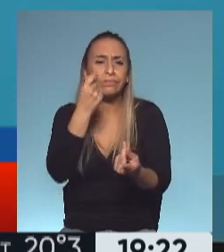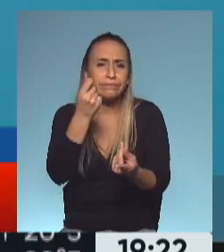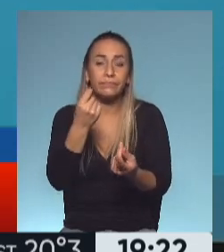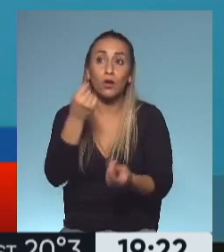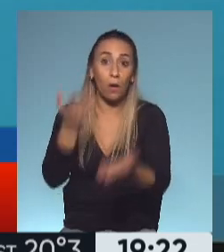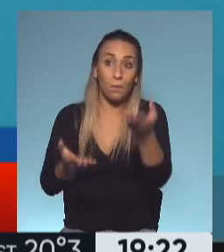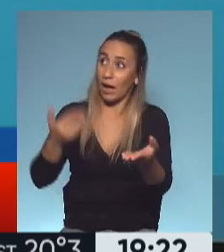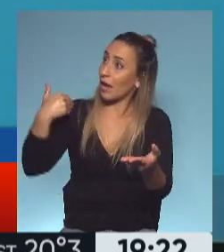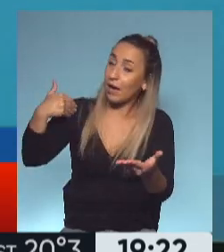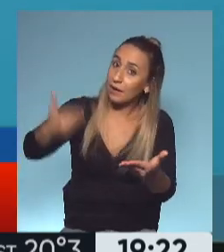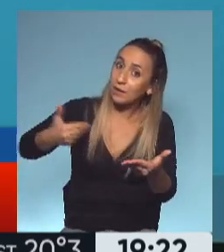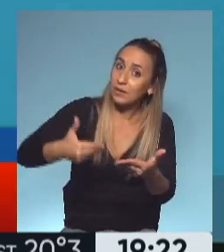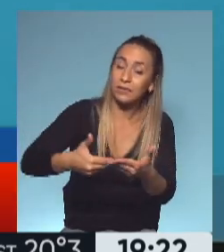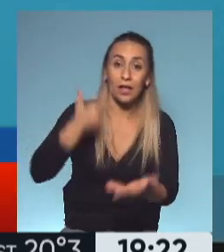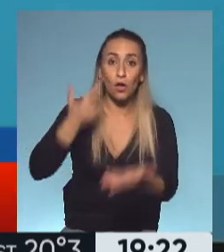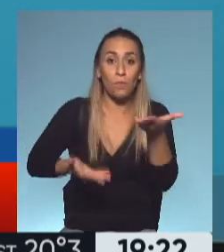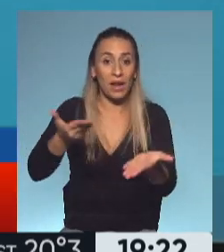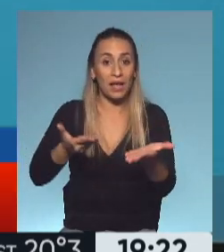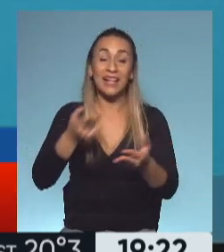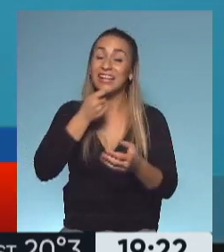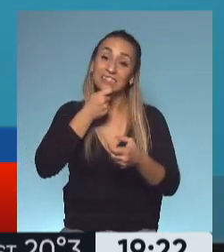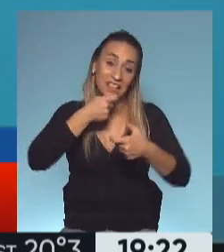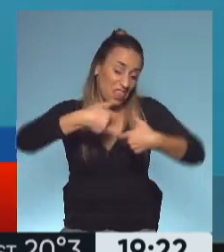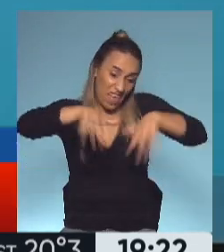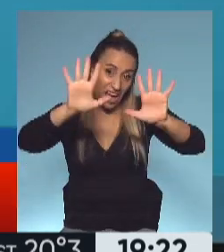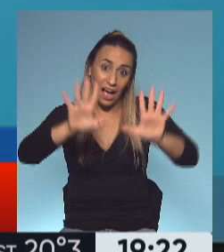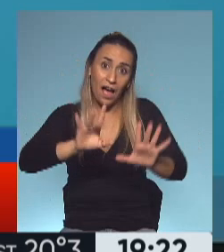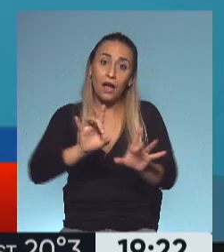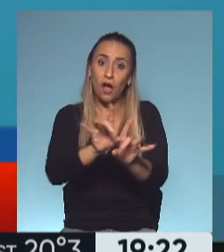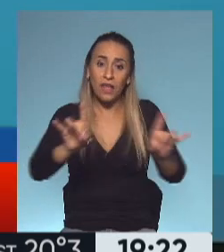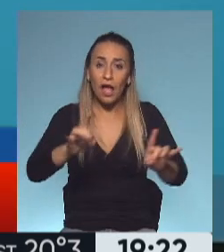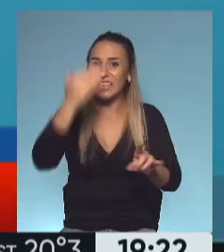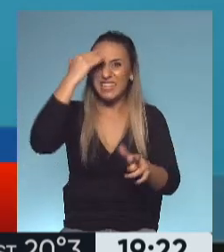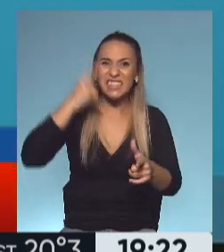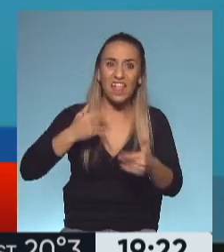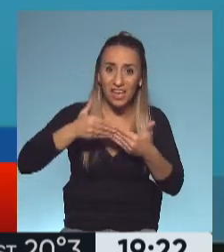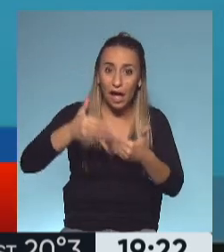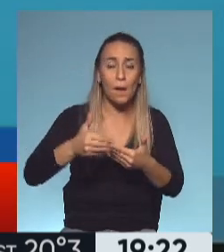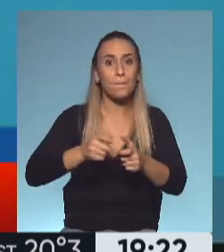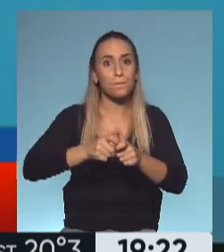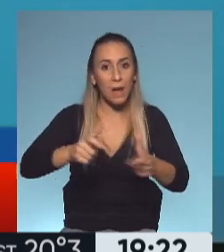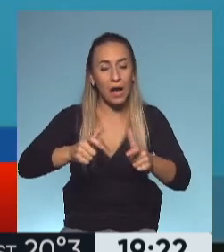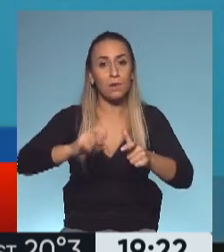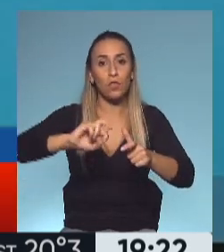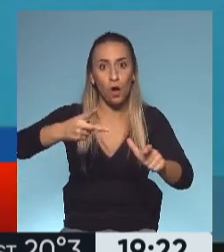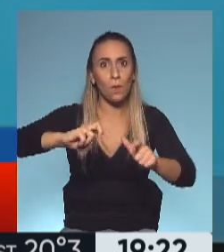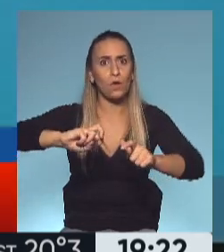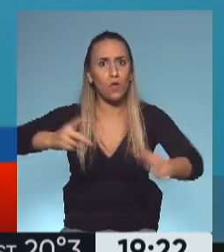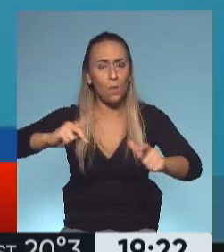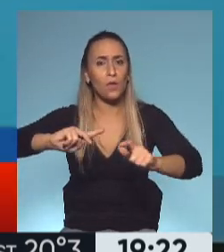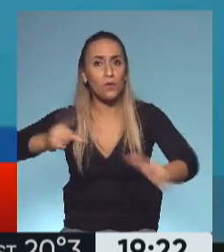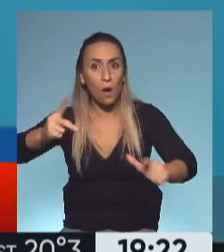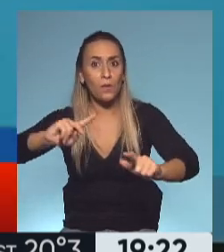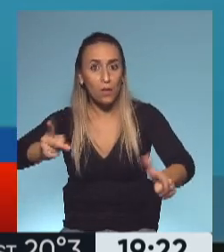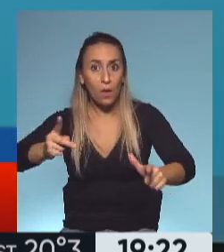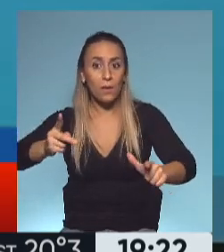ocurriendo. Si seguía creciendo, cada 15 días se duplicaban los casos, si